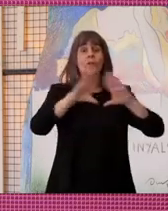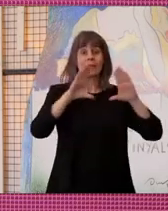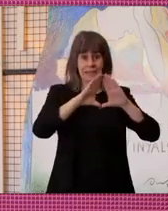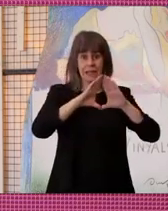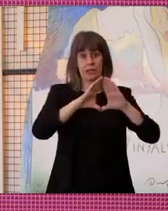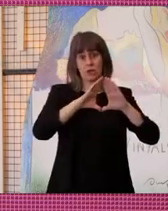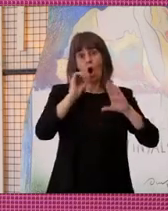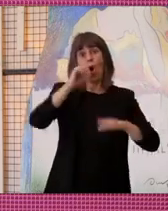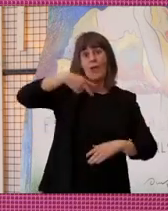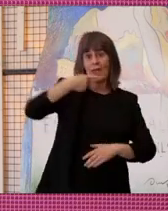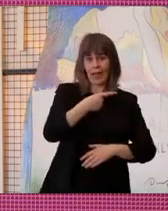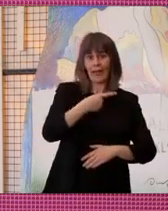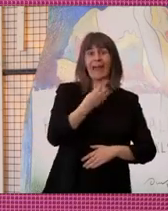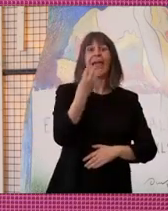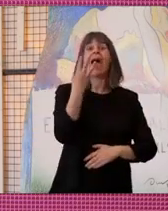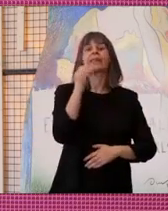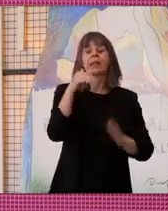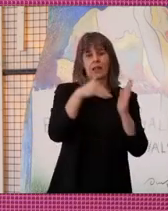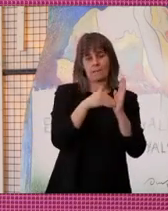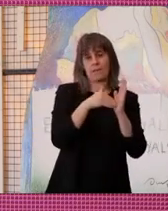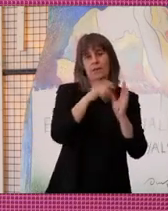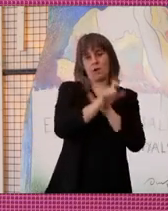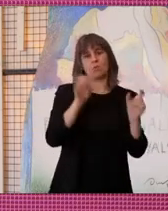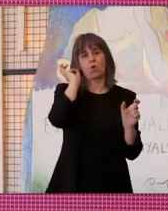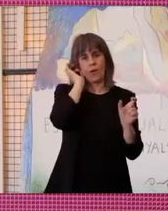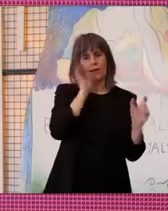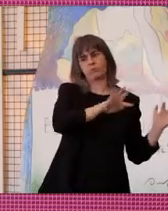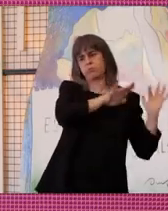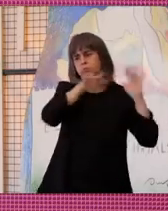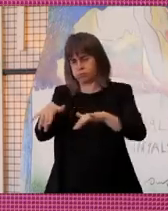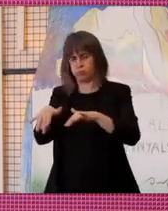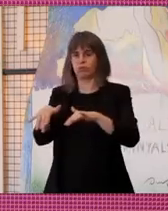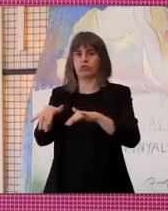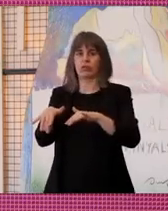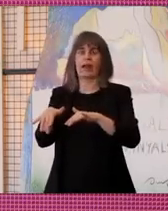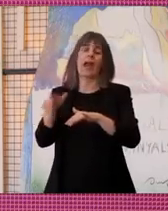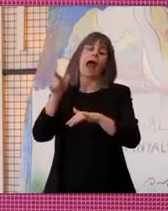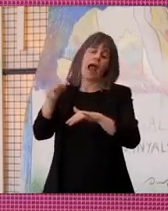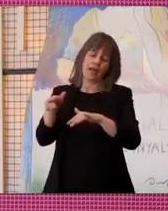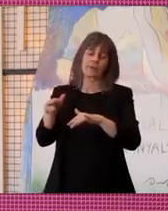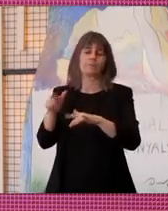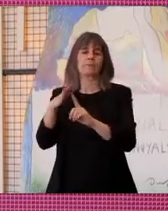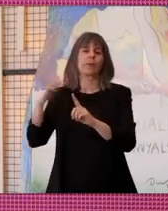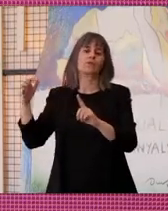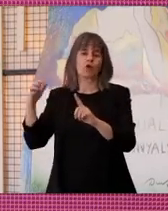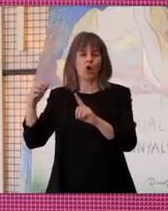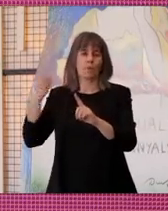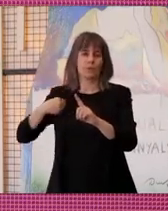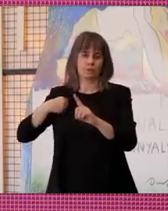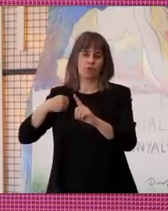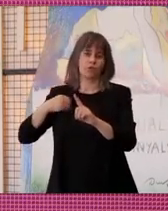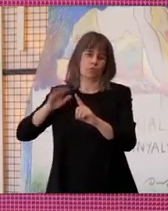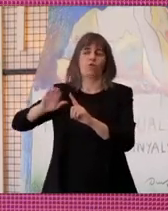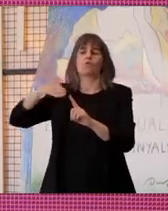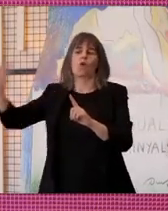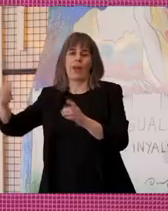30.000 mujeres Eso sí Tenían un foro en las afueras de Pekín y no participaban en las discusiones pero presionaban